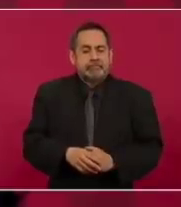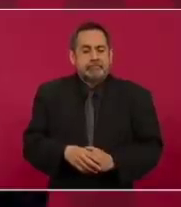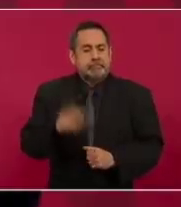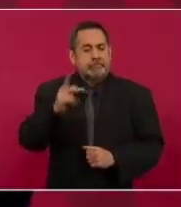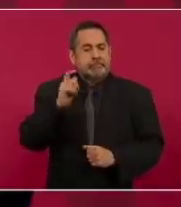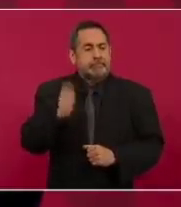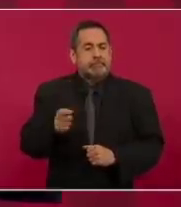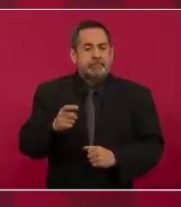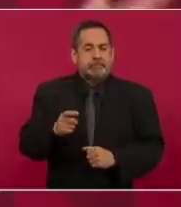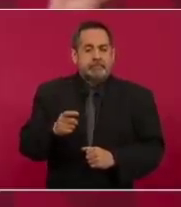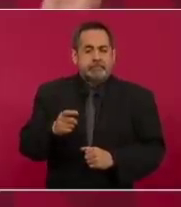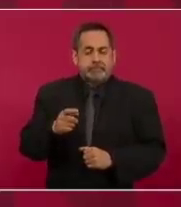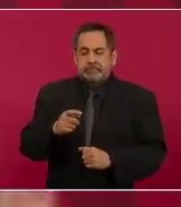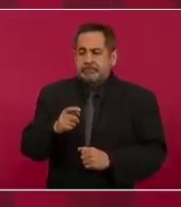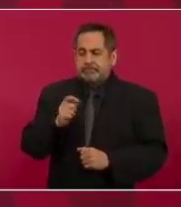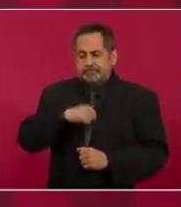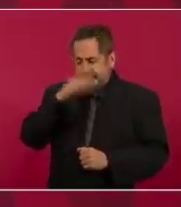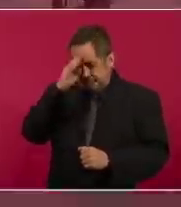Pero, a ver,